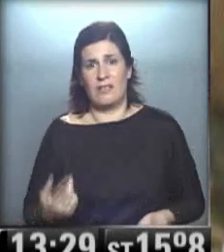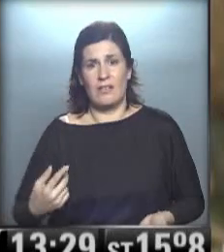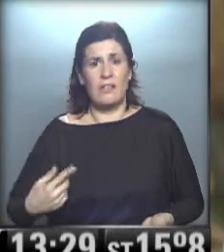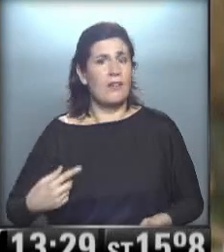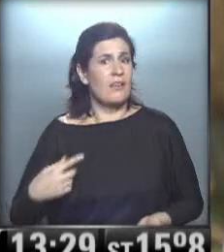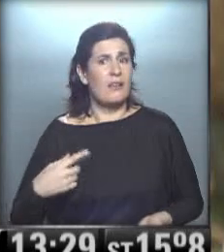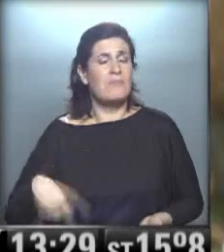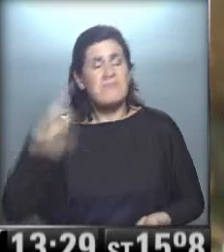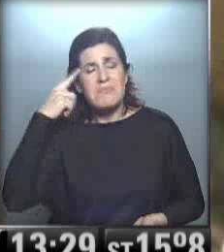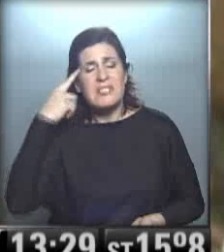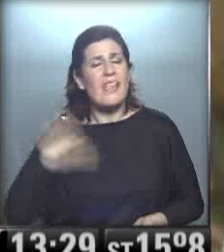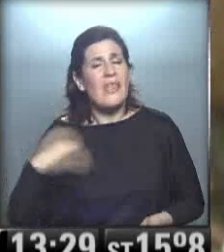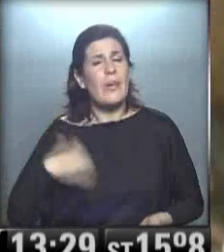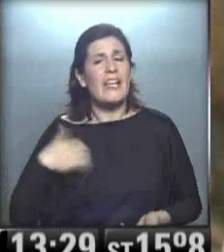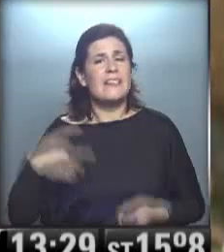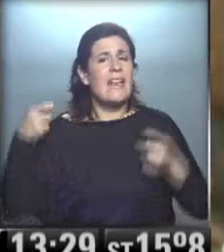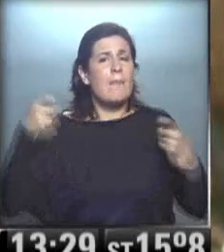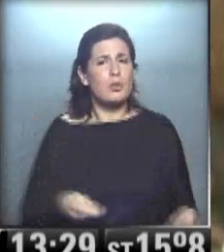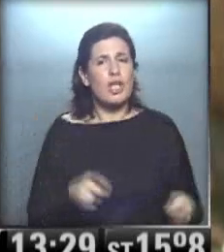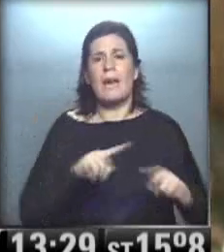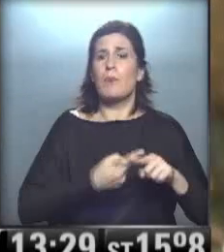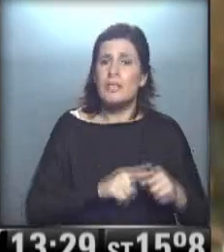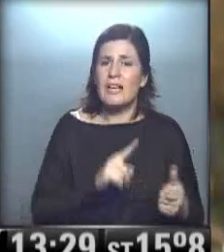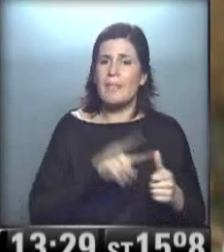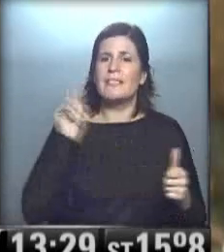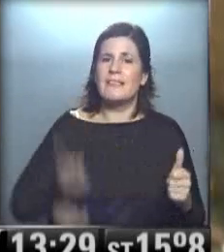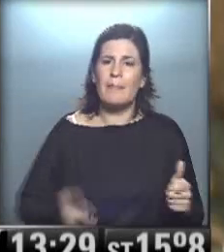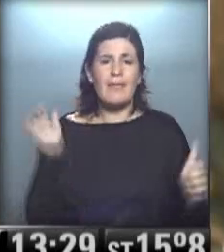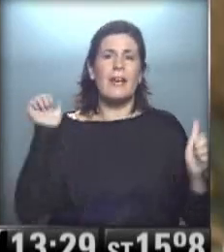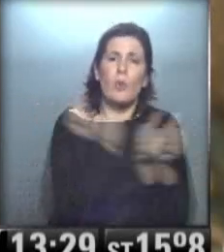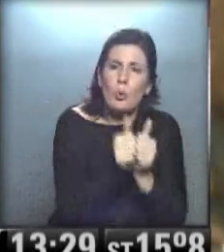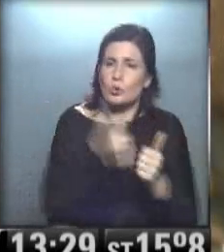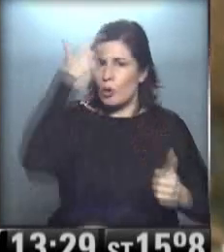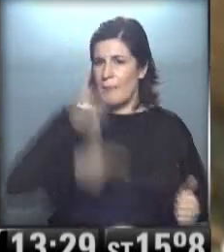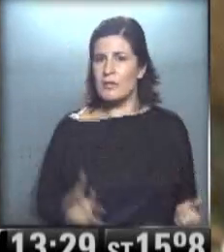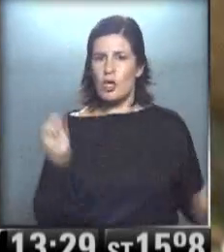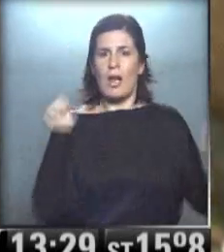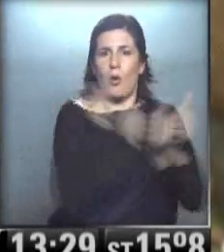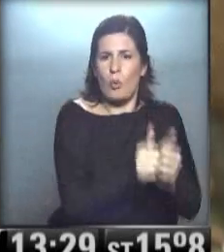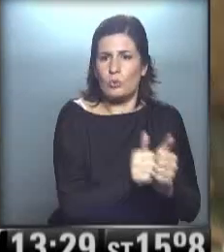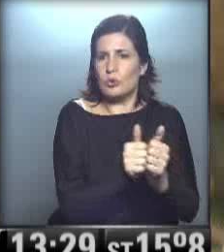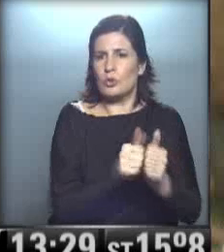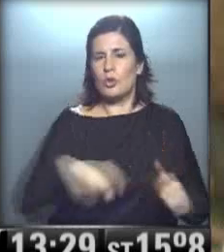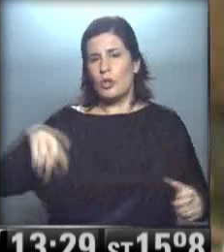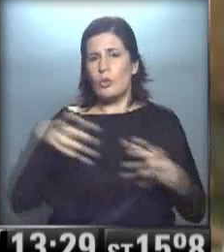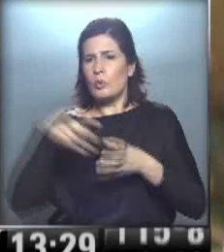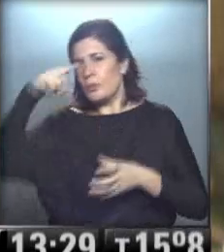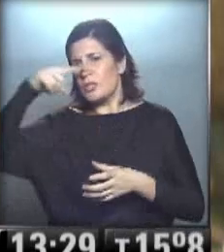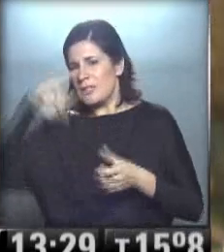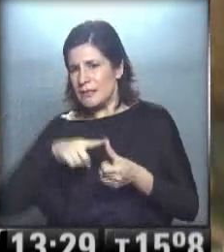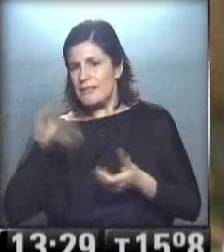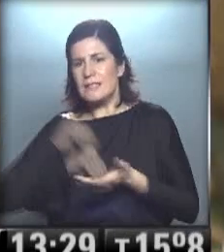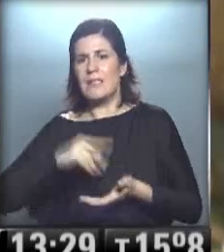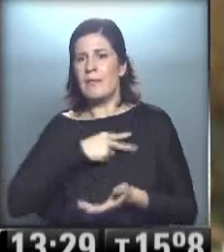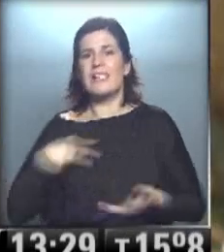apoyo político, sino el apoyo físico. Hay que acompañar a los argentinos cuando vayan a negociar allá. El apoyo de los 77, el documento de China,